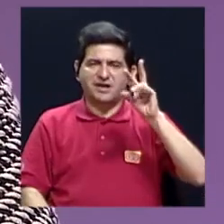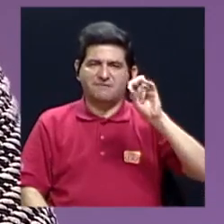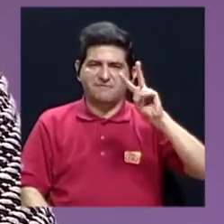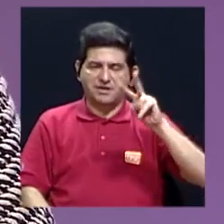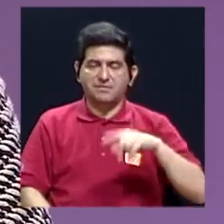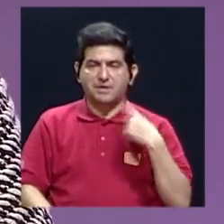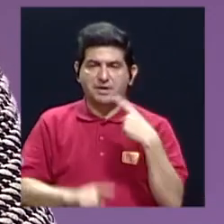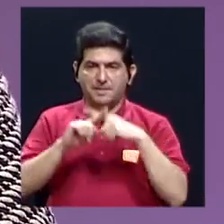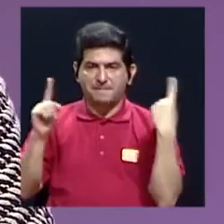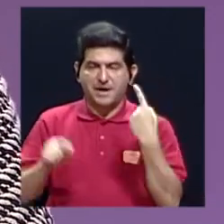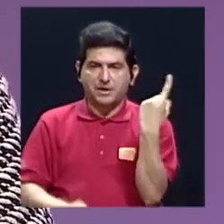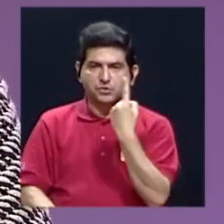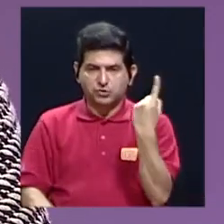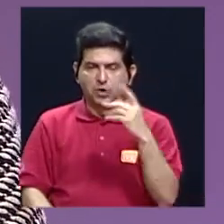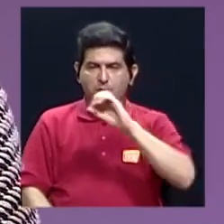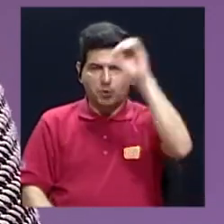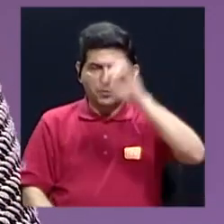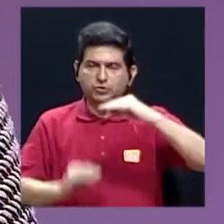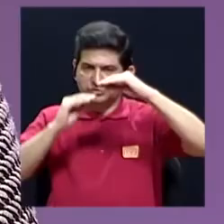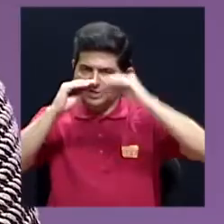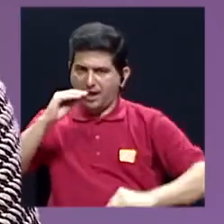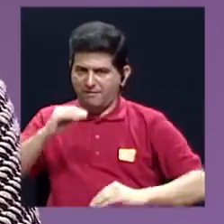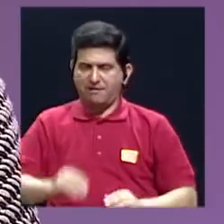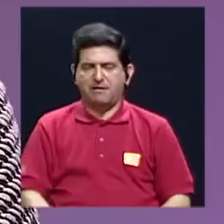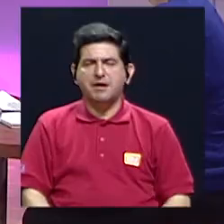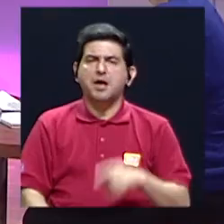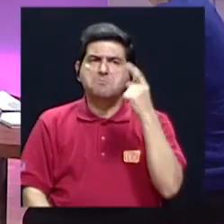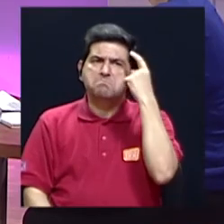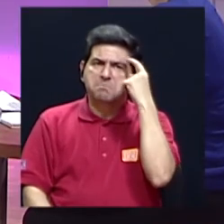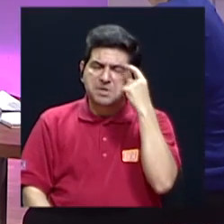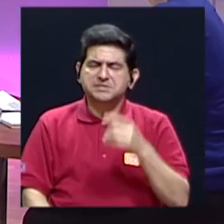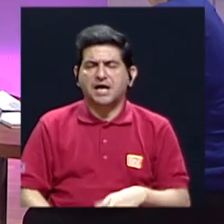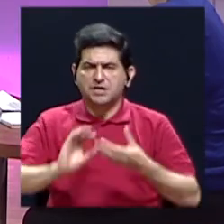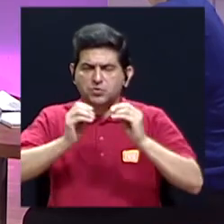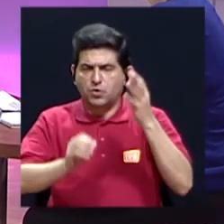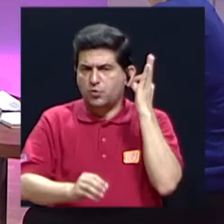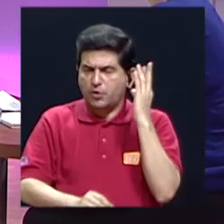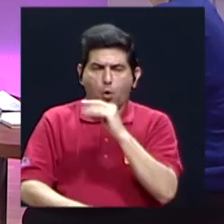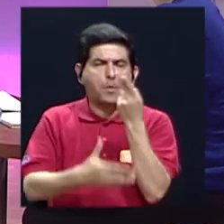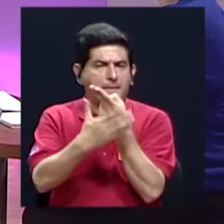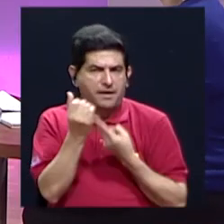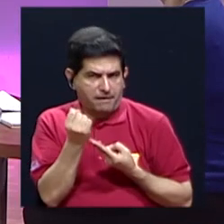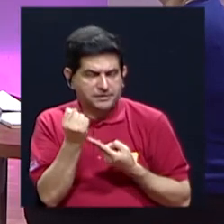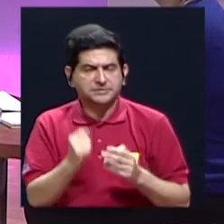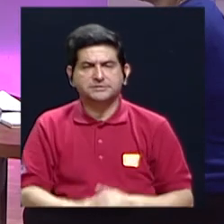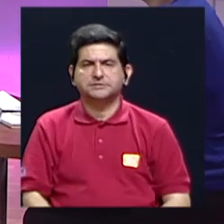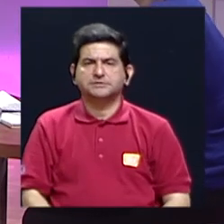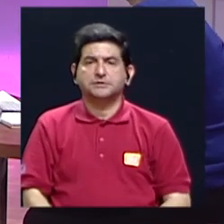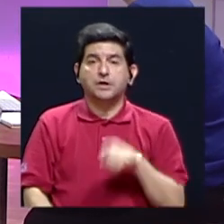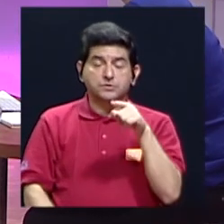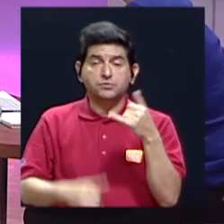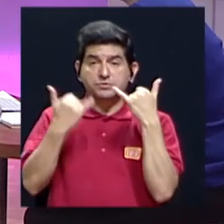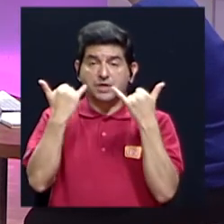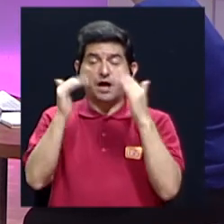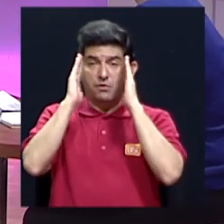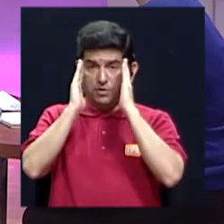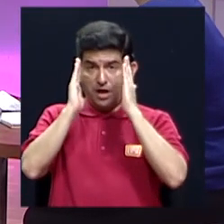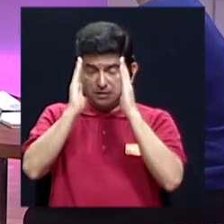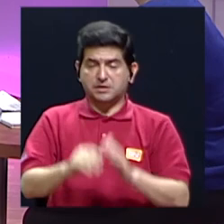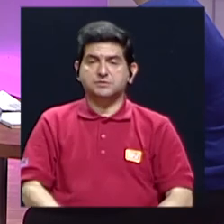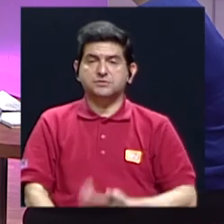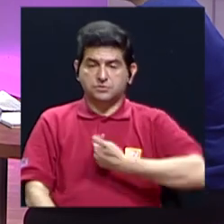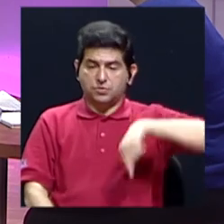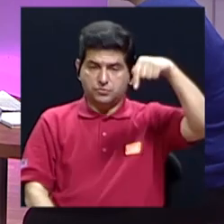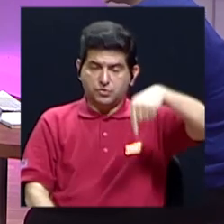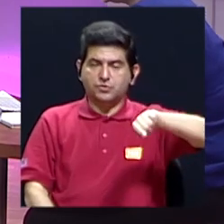pero siempre es en un porcentaje menor de las mujeres o de las parejas. Si está recién acompañándonos,